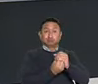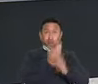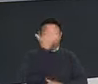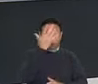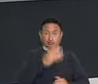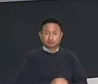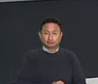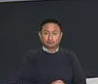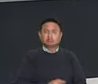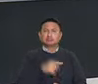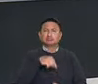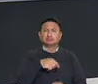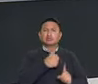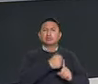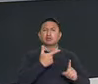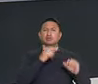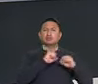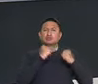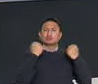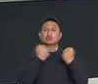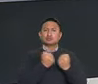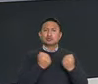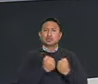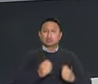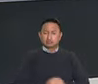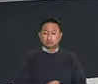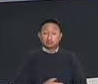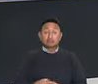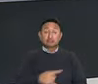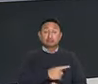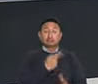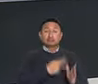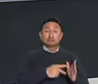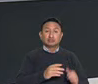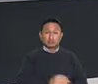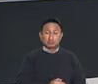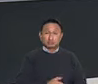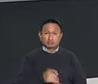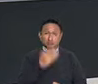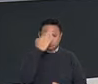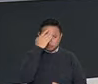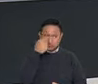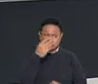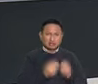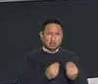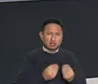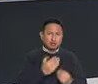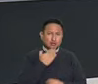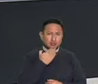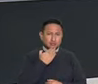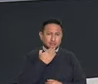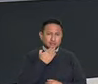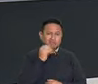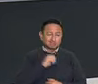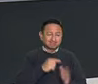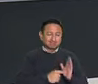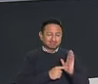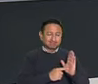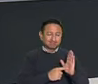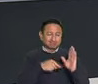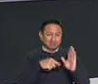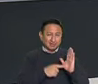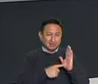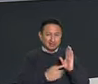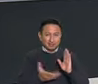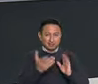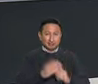natural, tendrá un impacto social ante lo que pueda suceder. ¿Sabe usted cómo actuar y qué hacer? La respuesta le vamos a dar